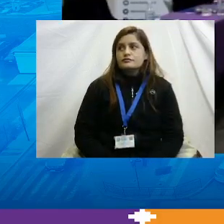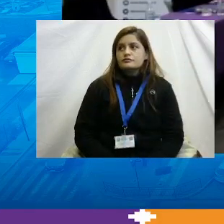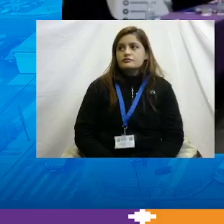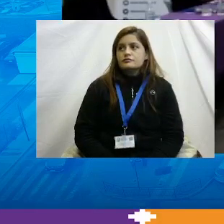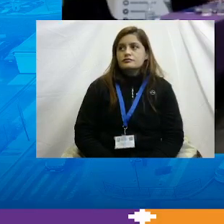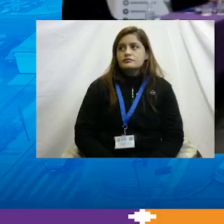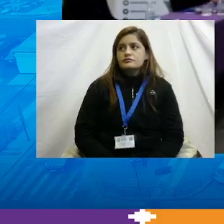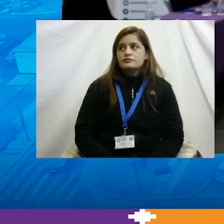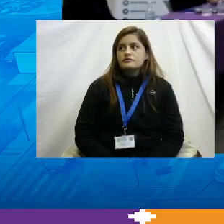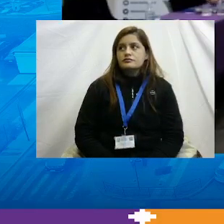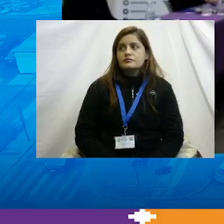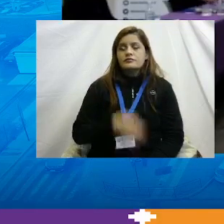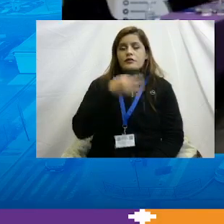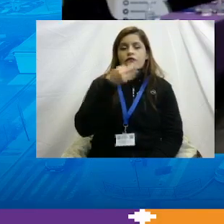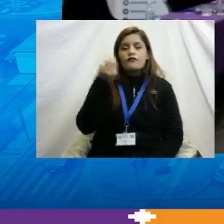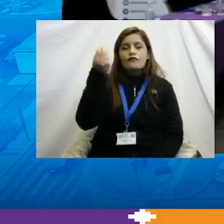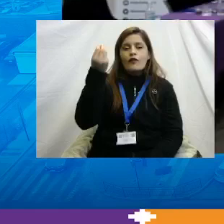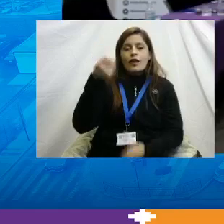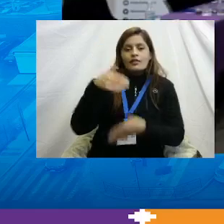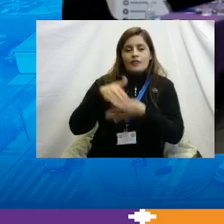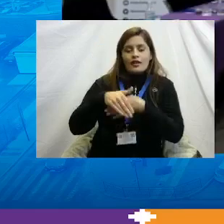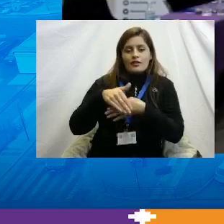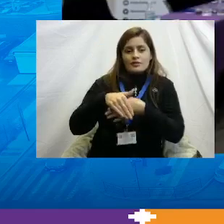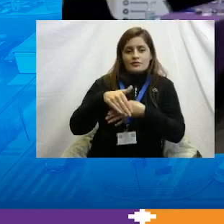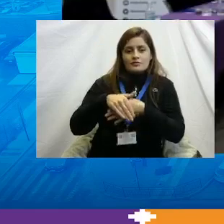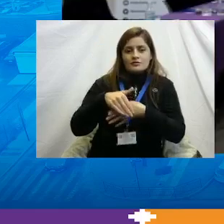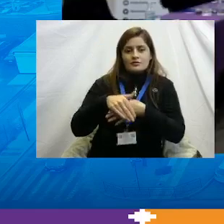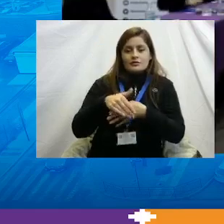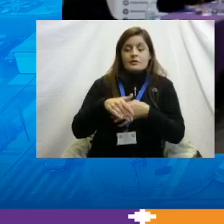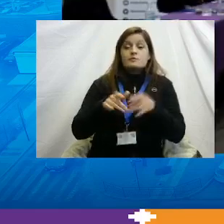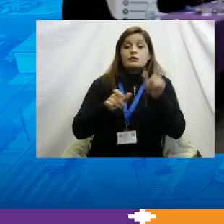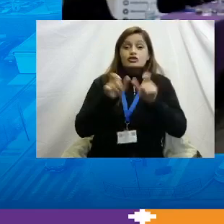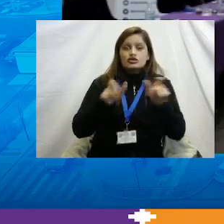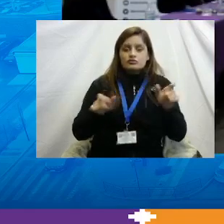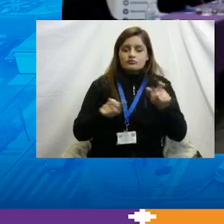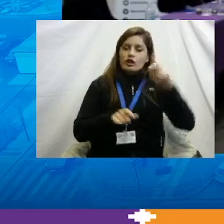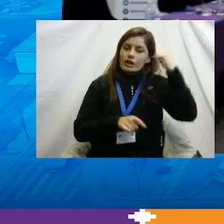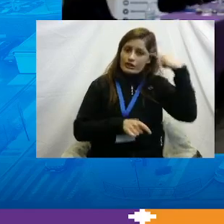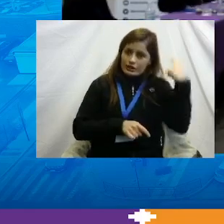Buenas tardes, alcaldesa, concejales, público presente.